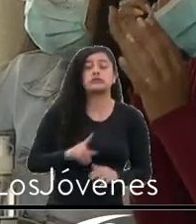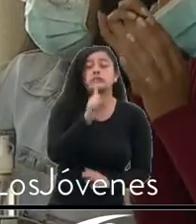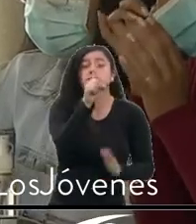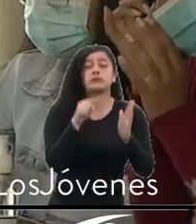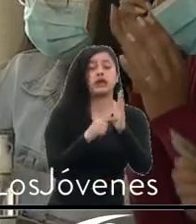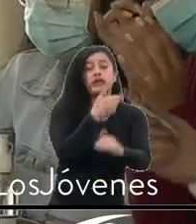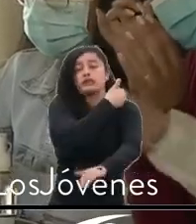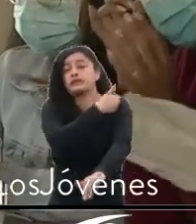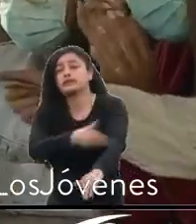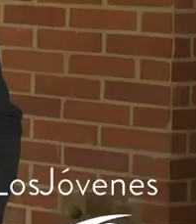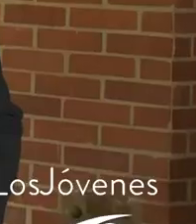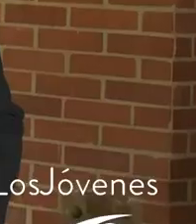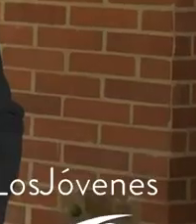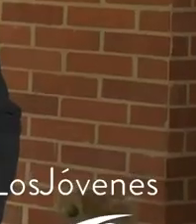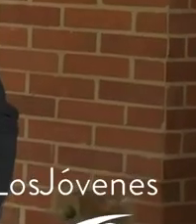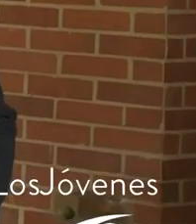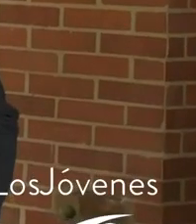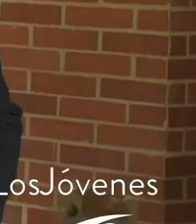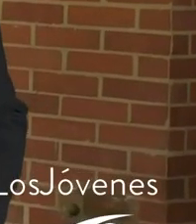instaladas.